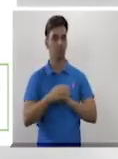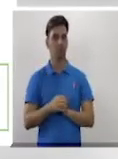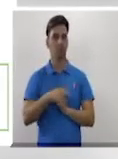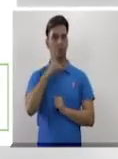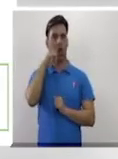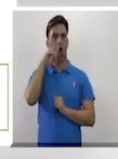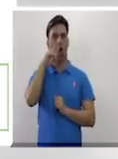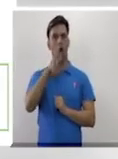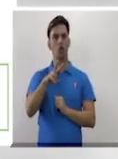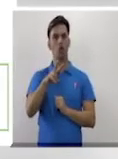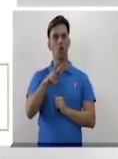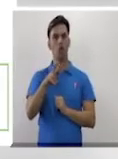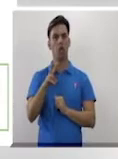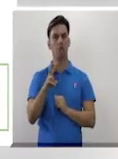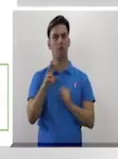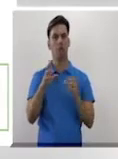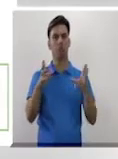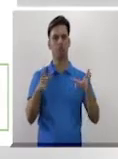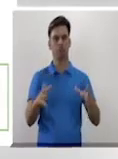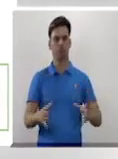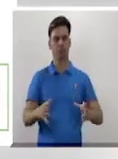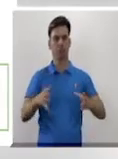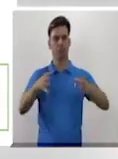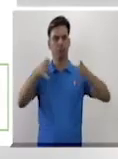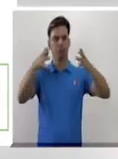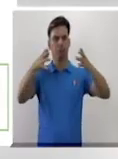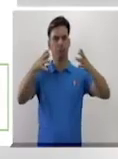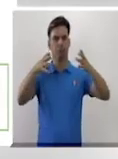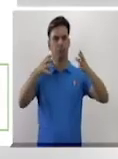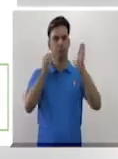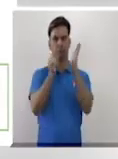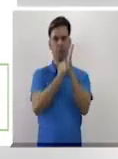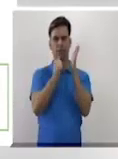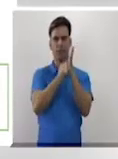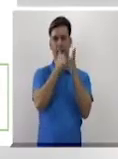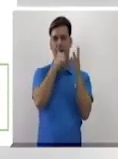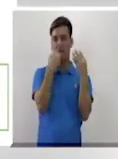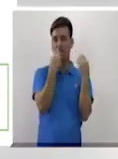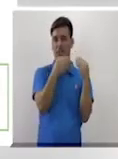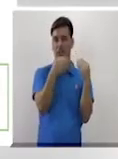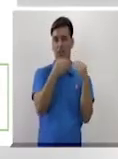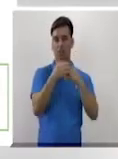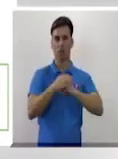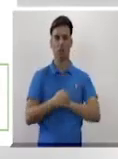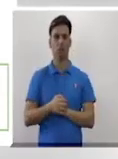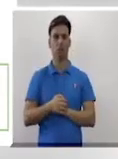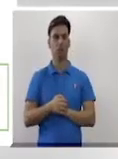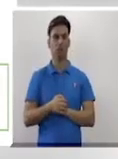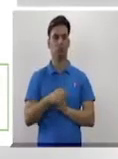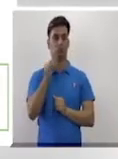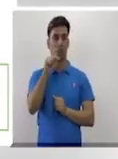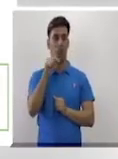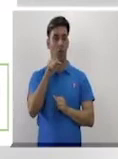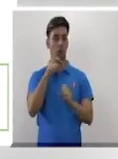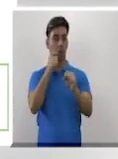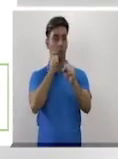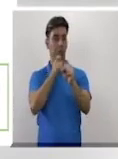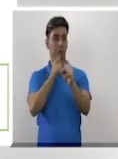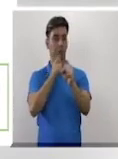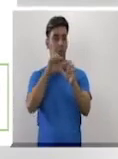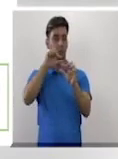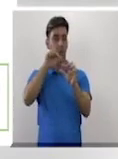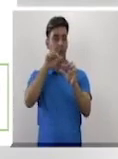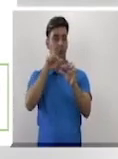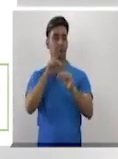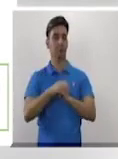pieza maciza de acero en forma cilíndrica, de la cual se construyó un tornillo que está